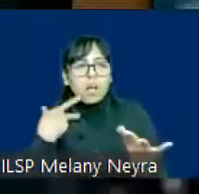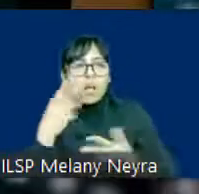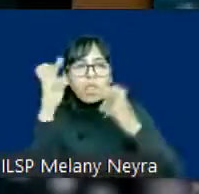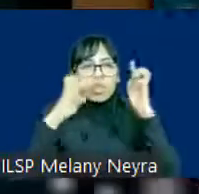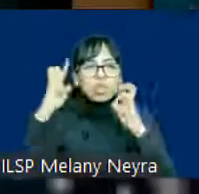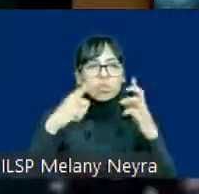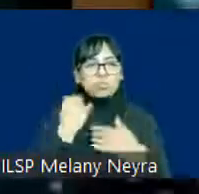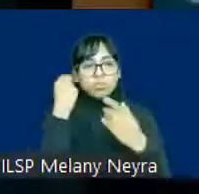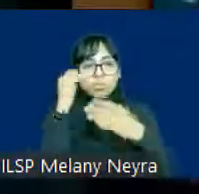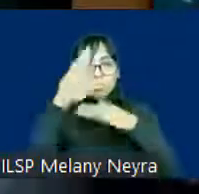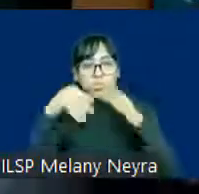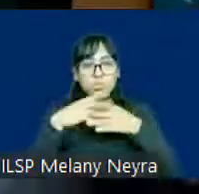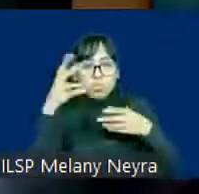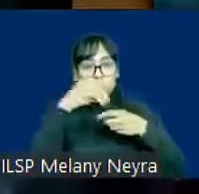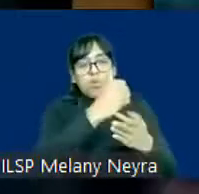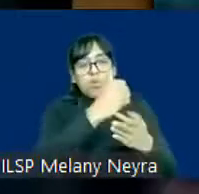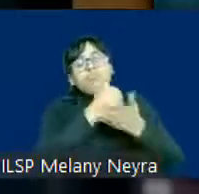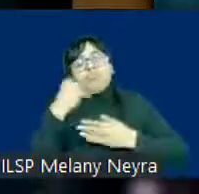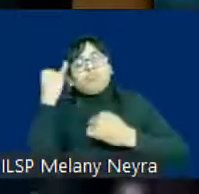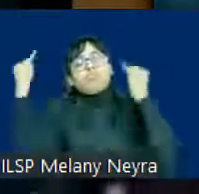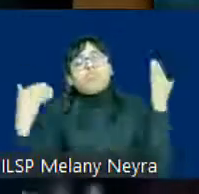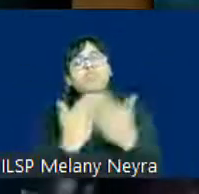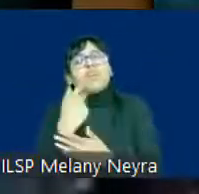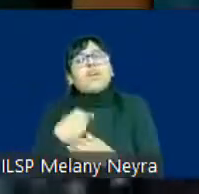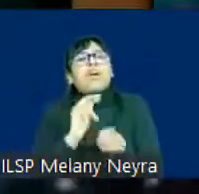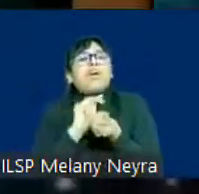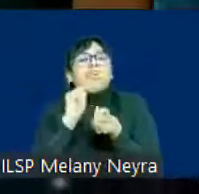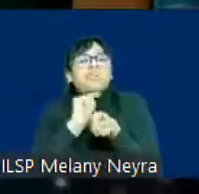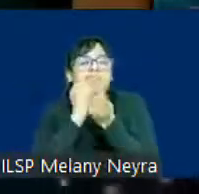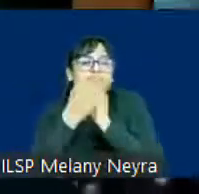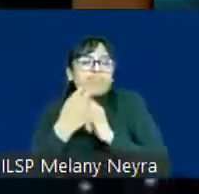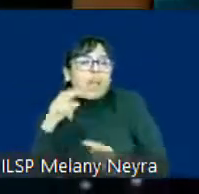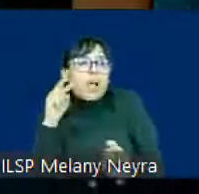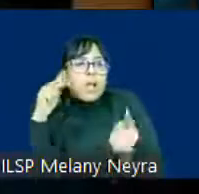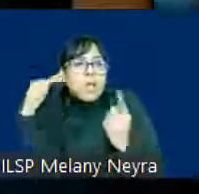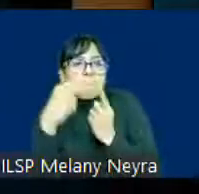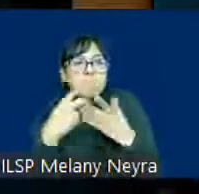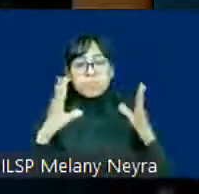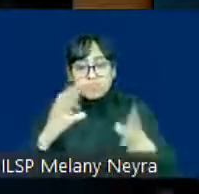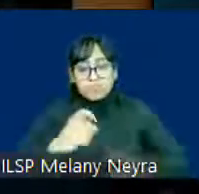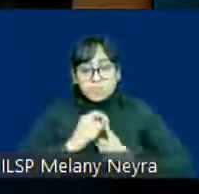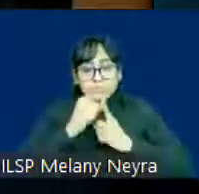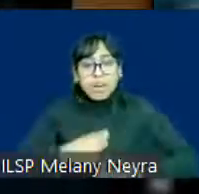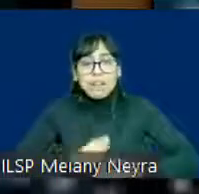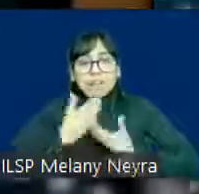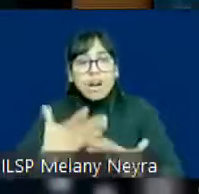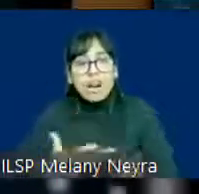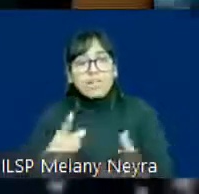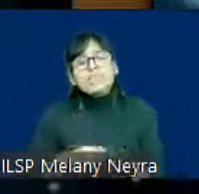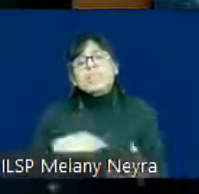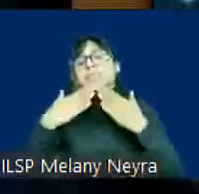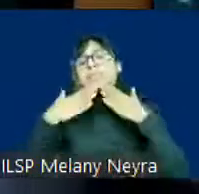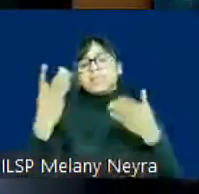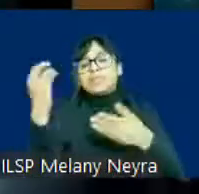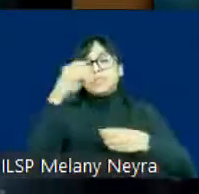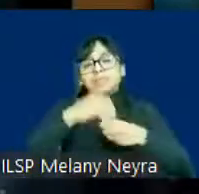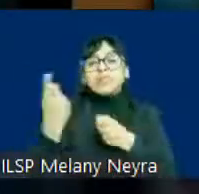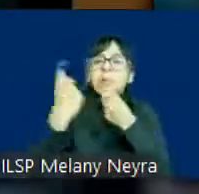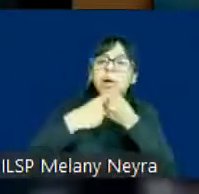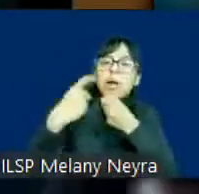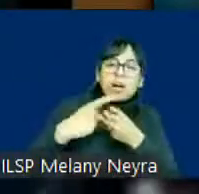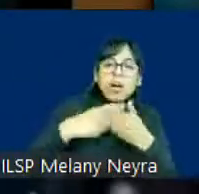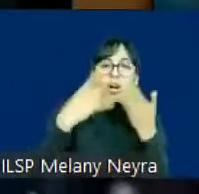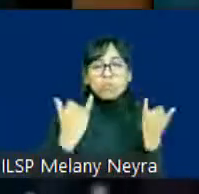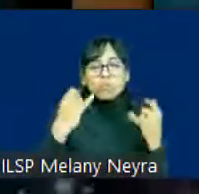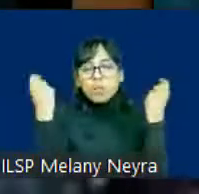innovar nuestra percepción de las cosas. Con estas palabras, agradezco nuevamente su participación en este evento, deseando